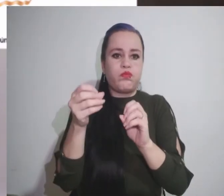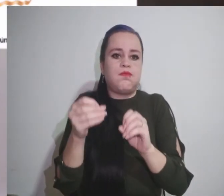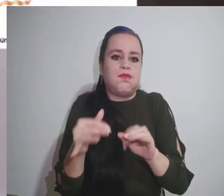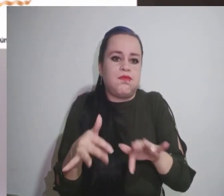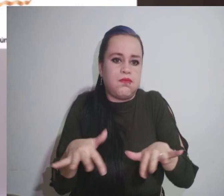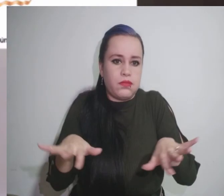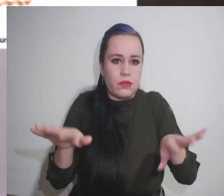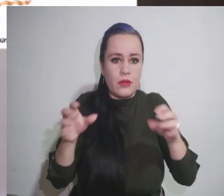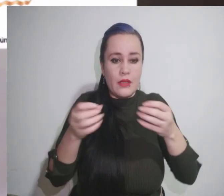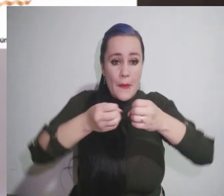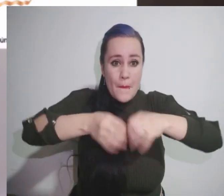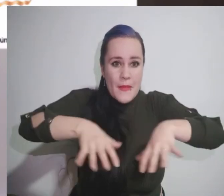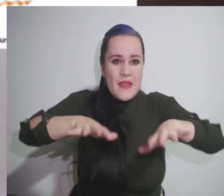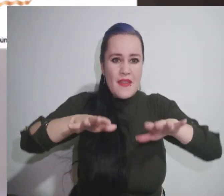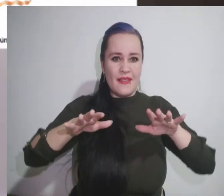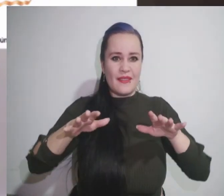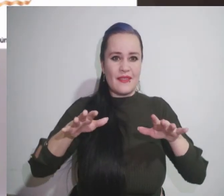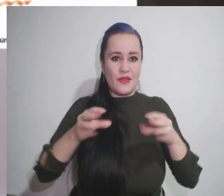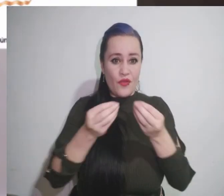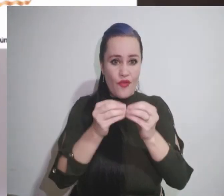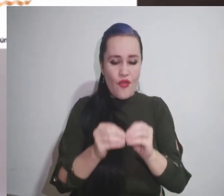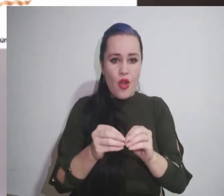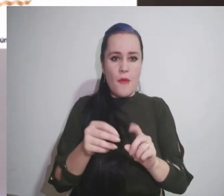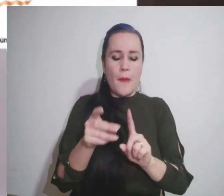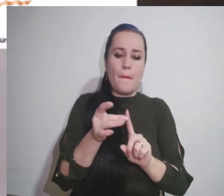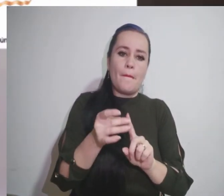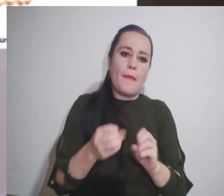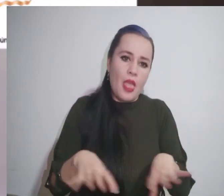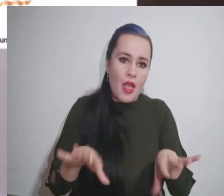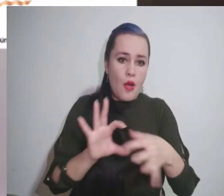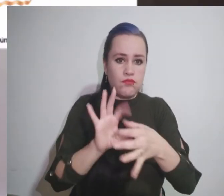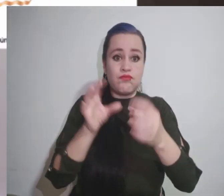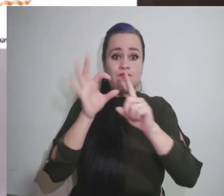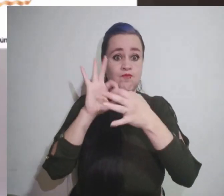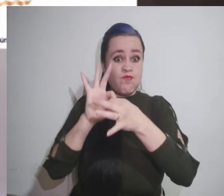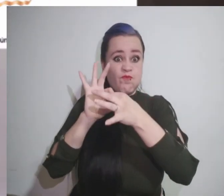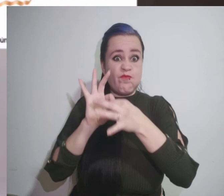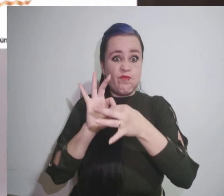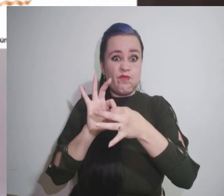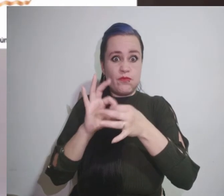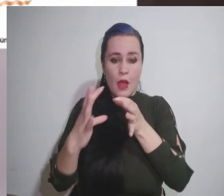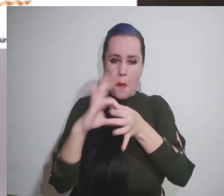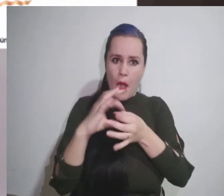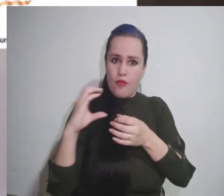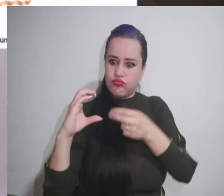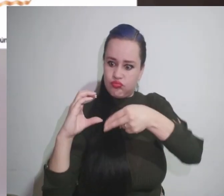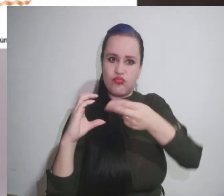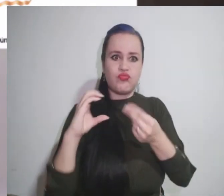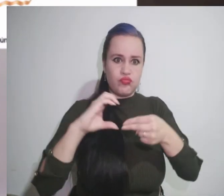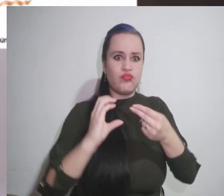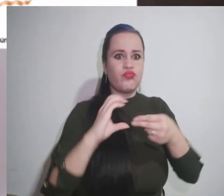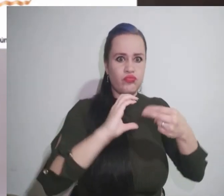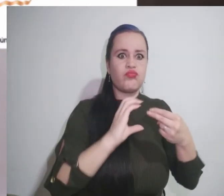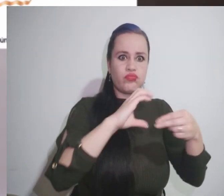mantienen unida la cadena, ¿sí? O sea que pierde su estructura. Si es una proteína terciaria, va perdiendo su estructura,